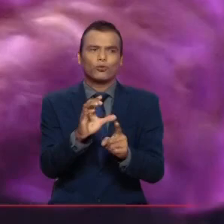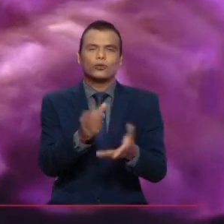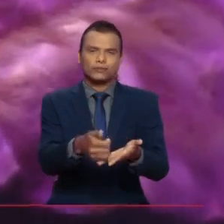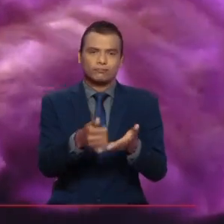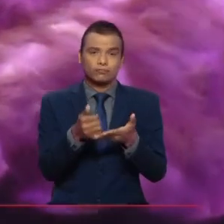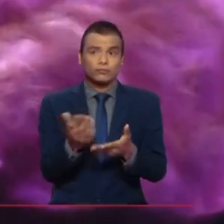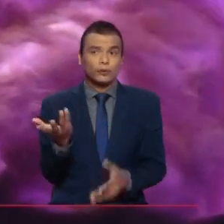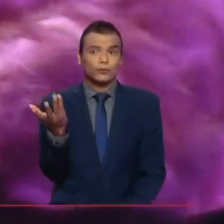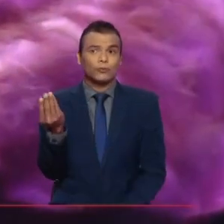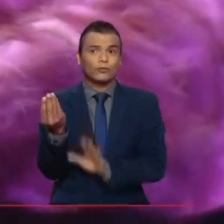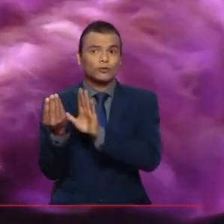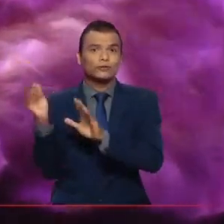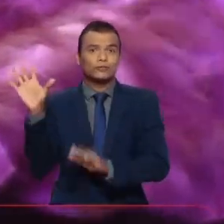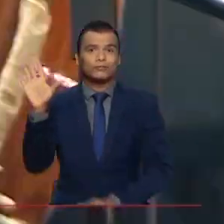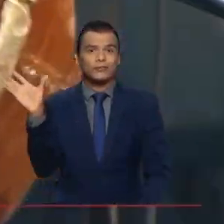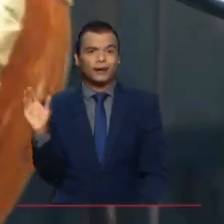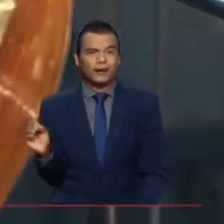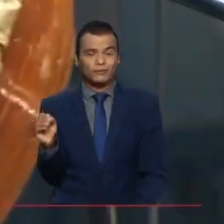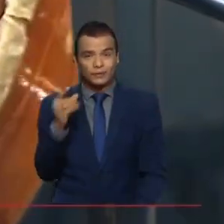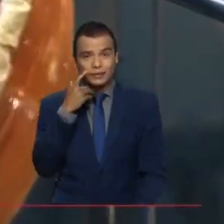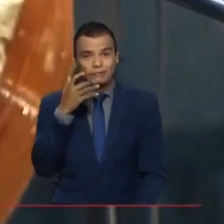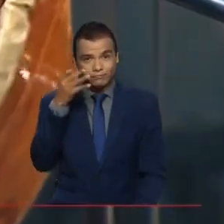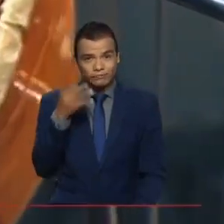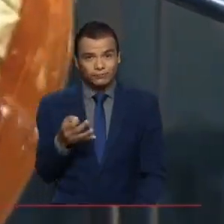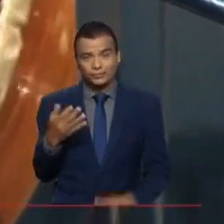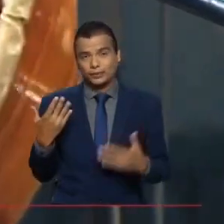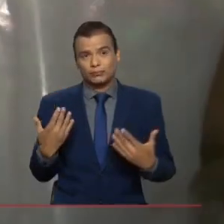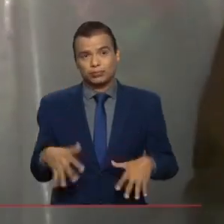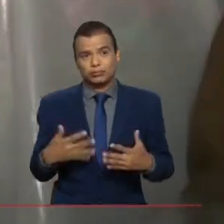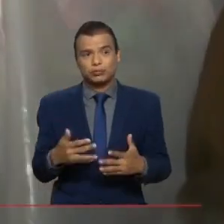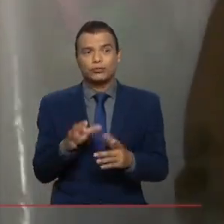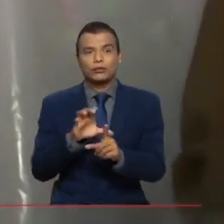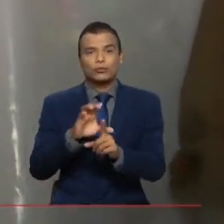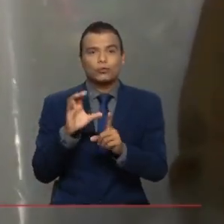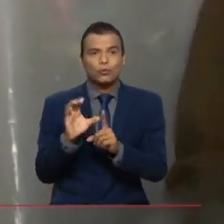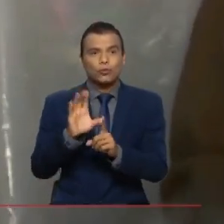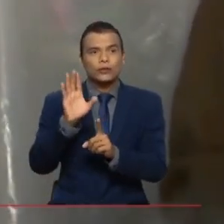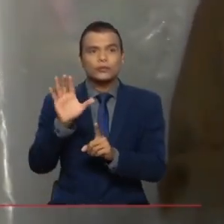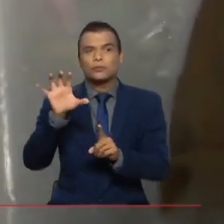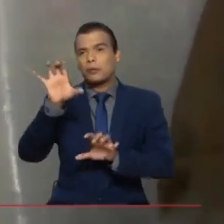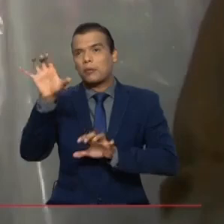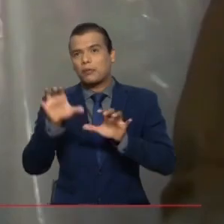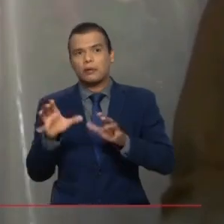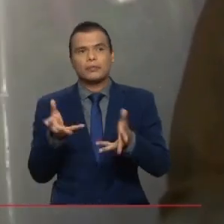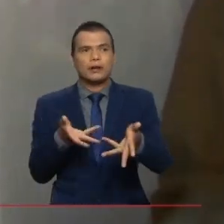de África, poder intercambiar la cultura es parte de la apuesta